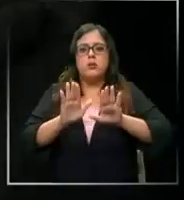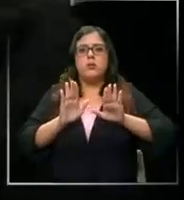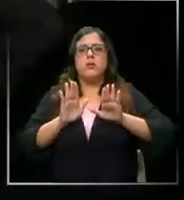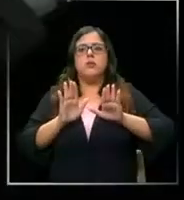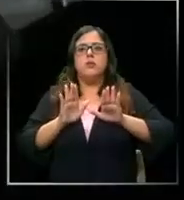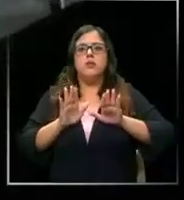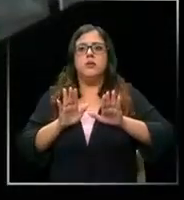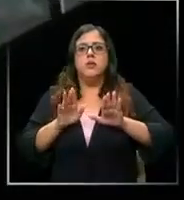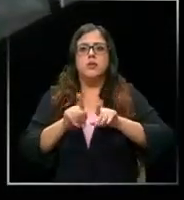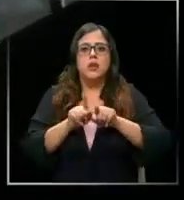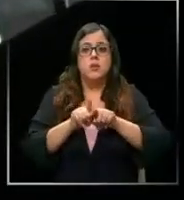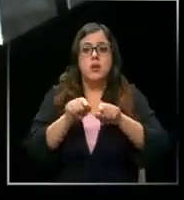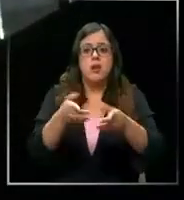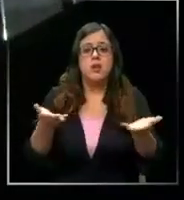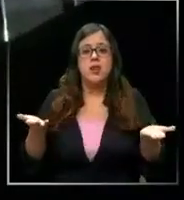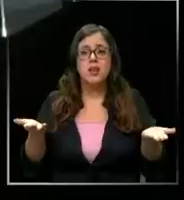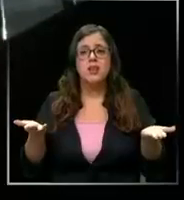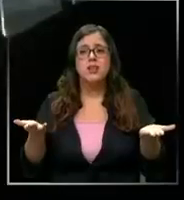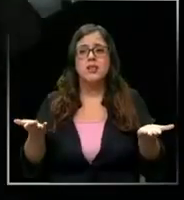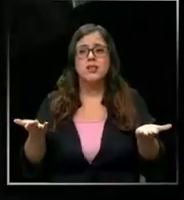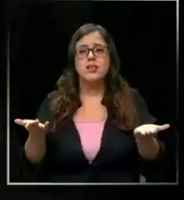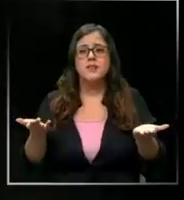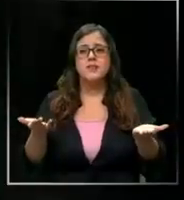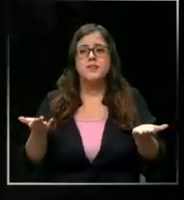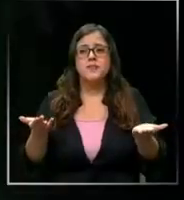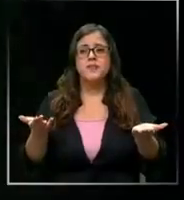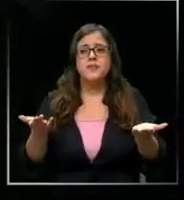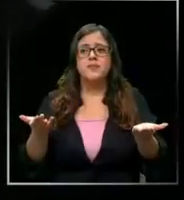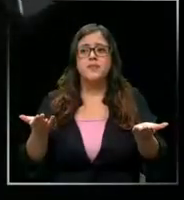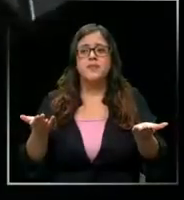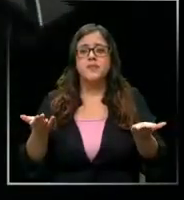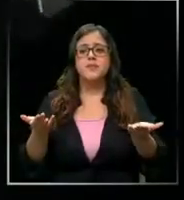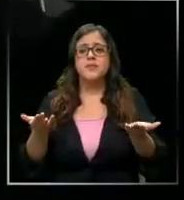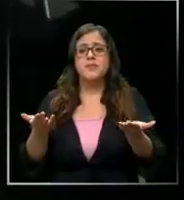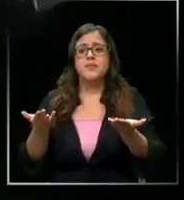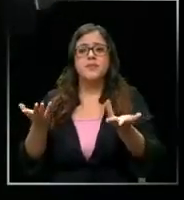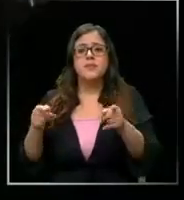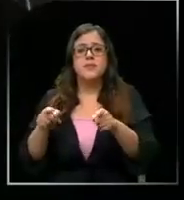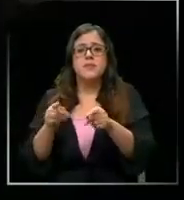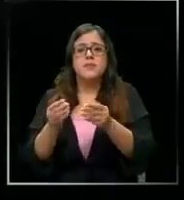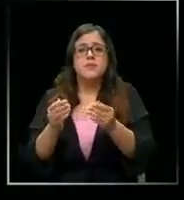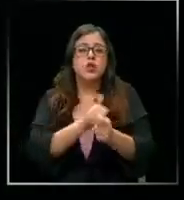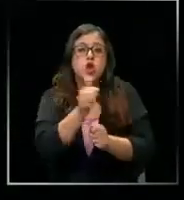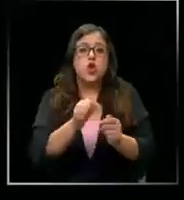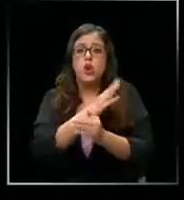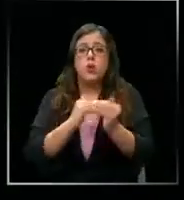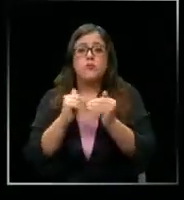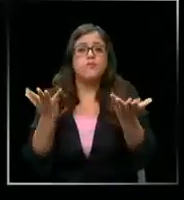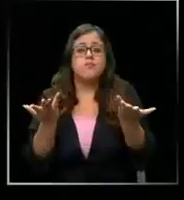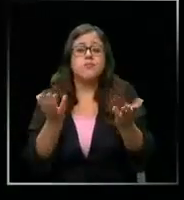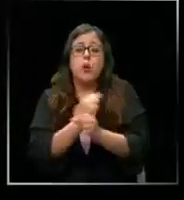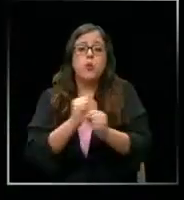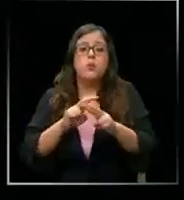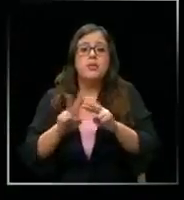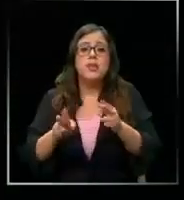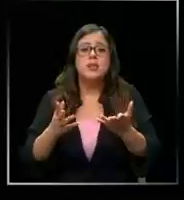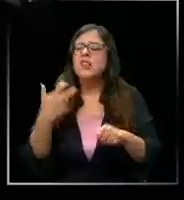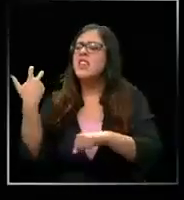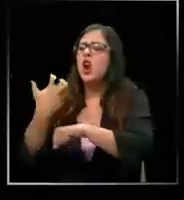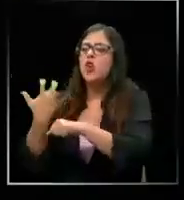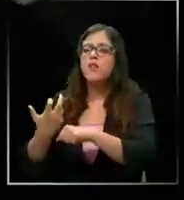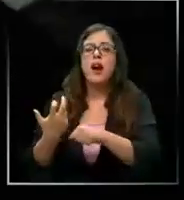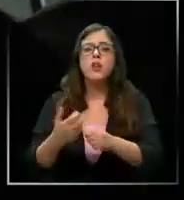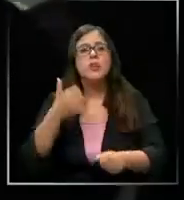igual como estaba ahí mismo, no tiene la misma reacción. ¿Qué les robaron? Puta, celulares, billetera,